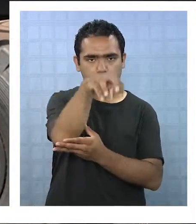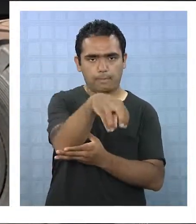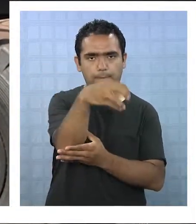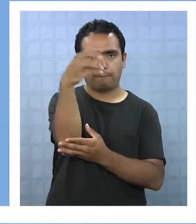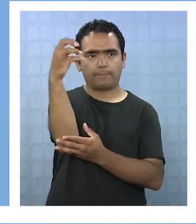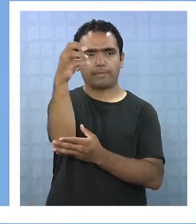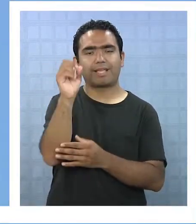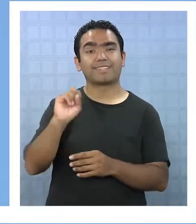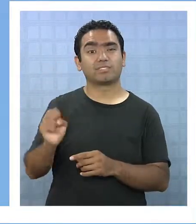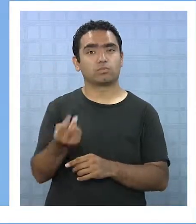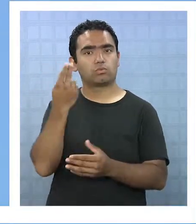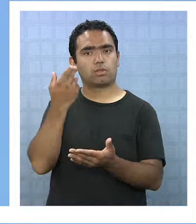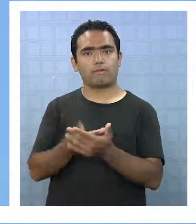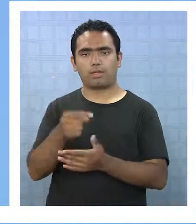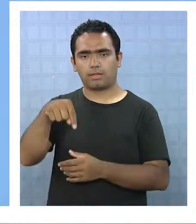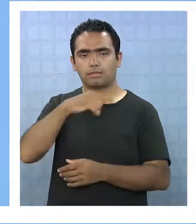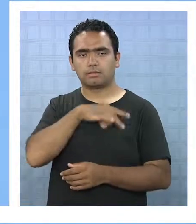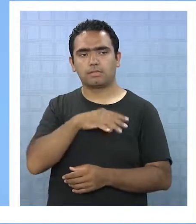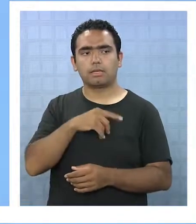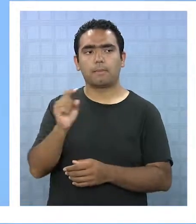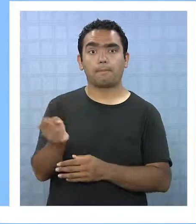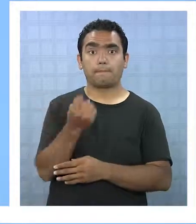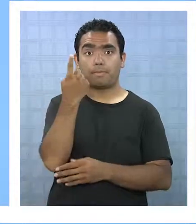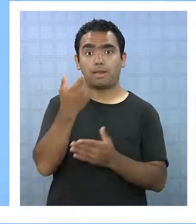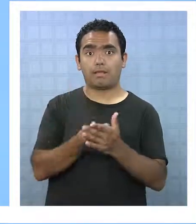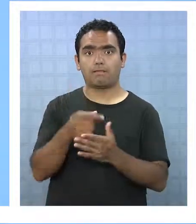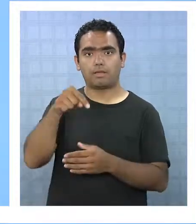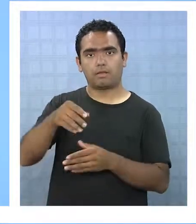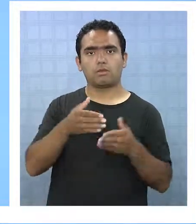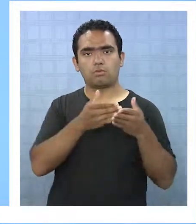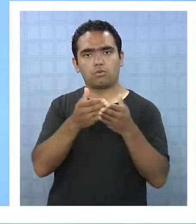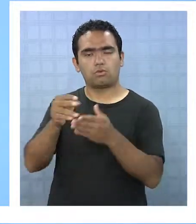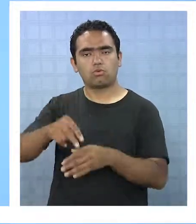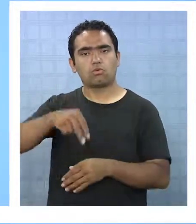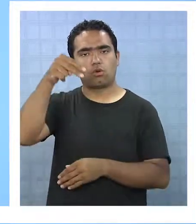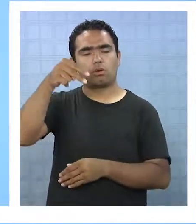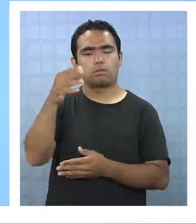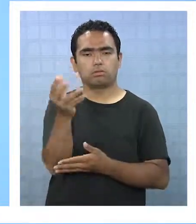segunda que llega a Chile y la primera en ocupar un puerto en el norte grande.